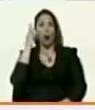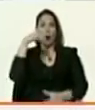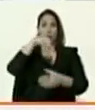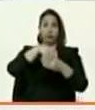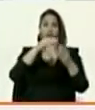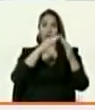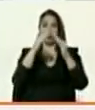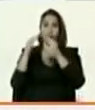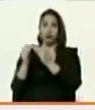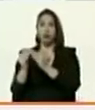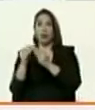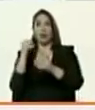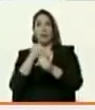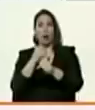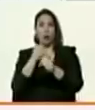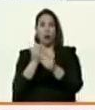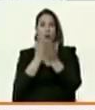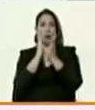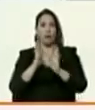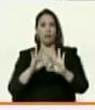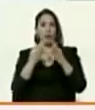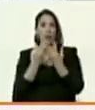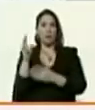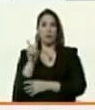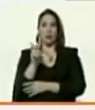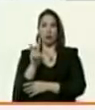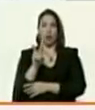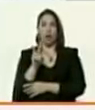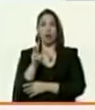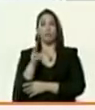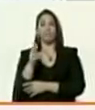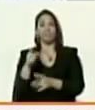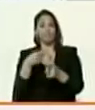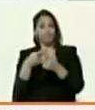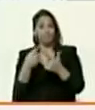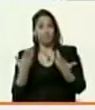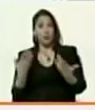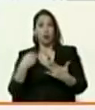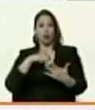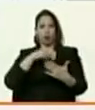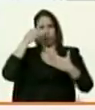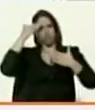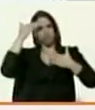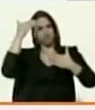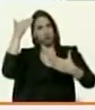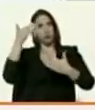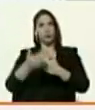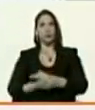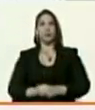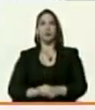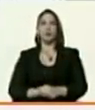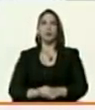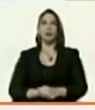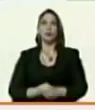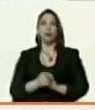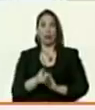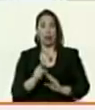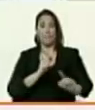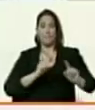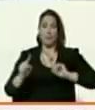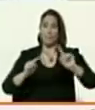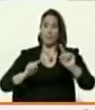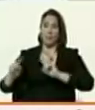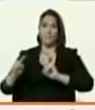estudiantes y a la familia venezolana. Por lo tanto, saludamos pues esta acción